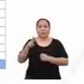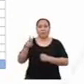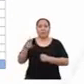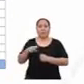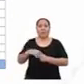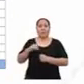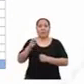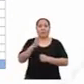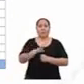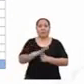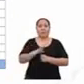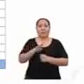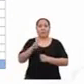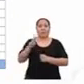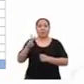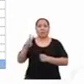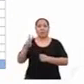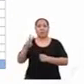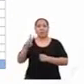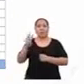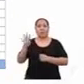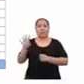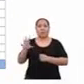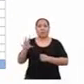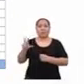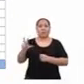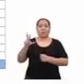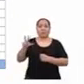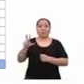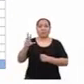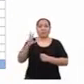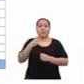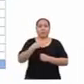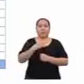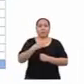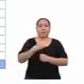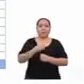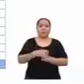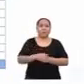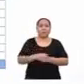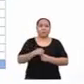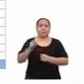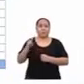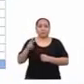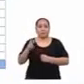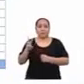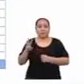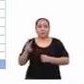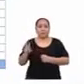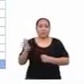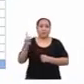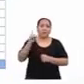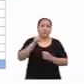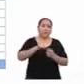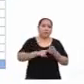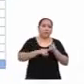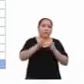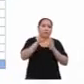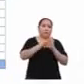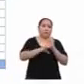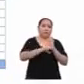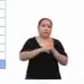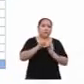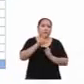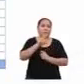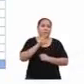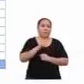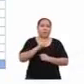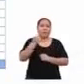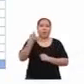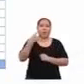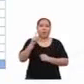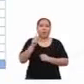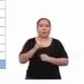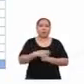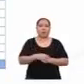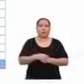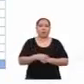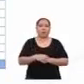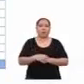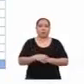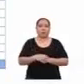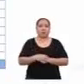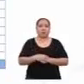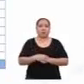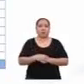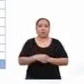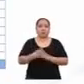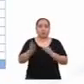y 4 de 23 años. De 24 a menores de 30 son 11. Luego,